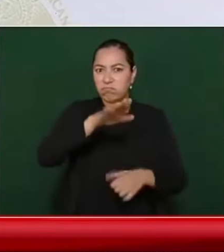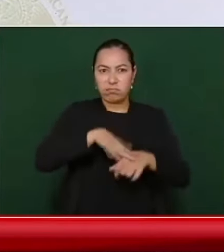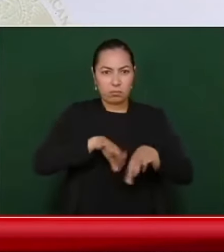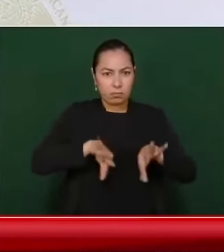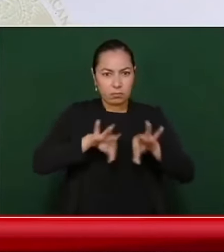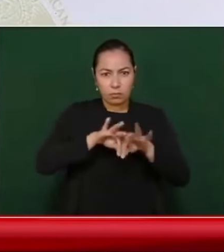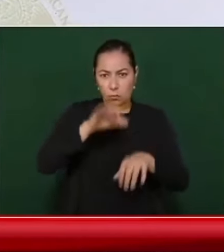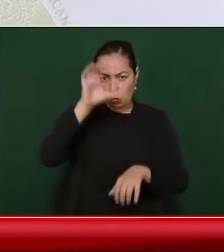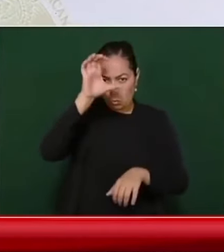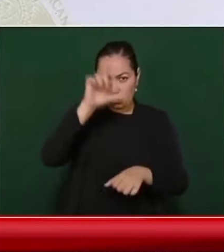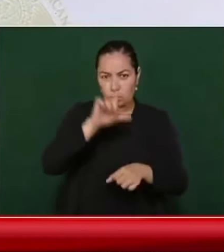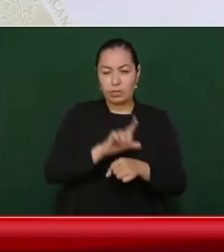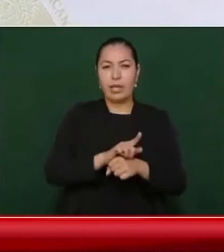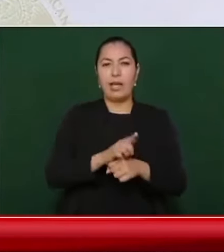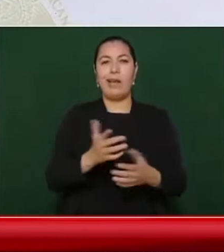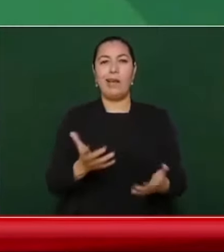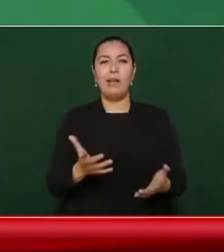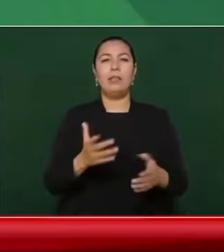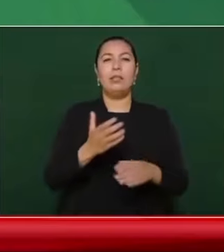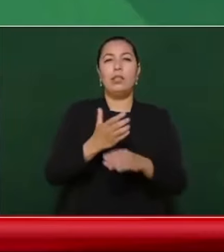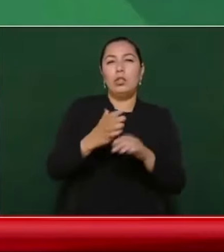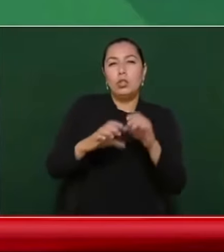en recursos naturales